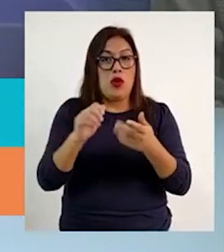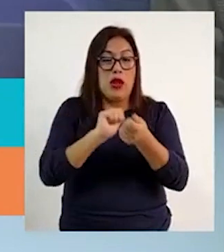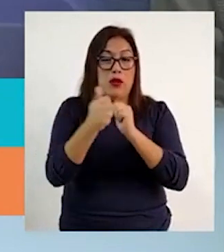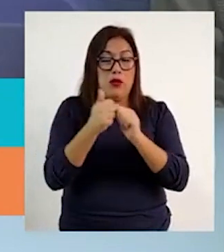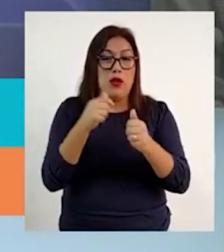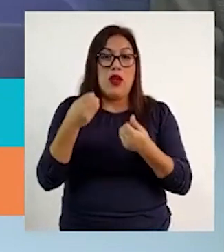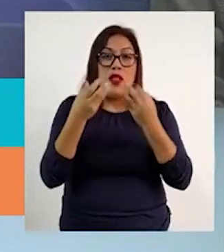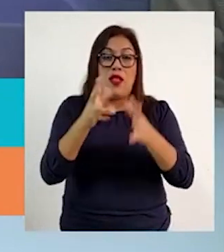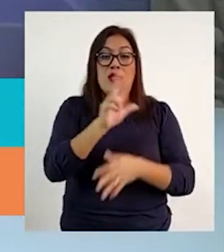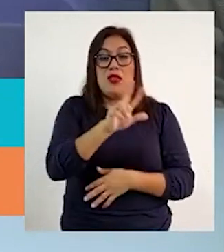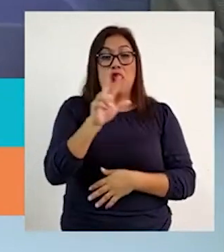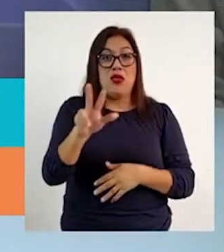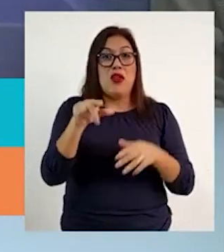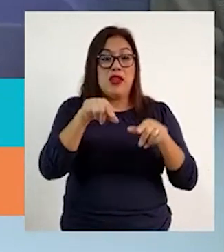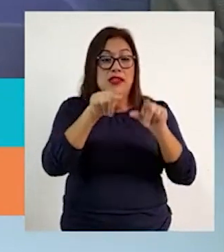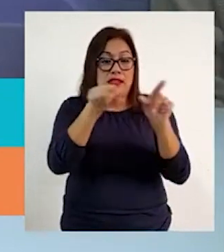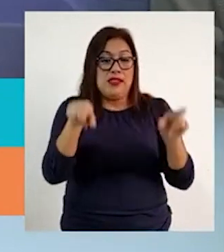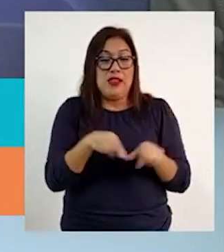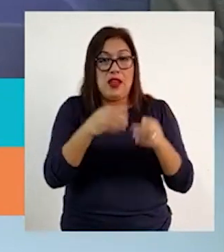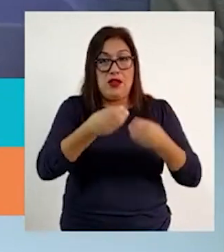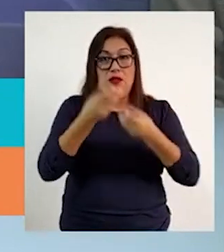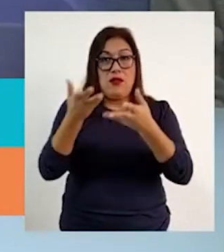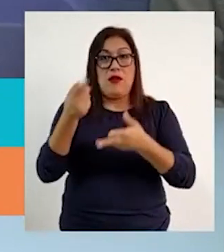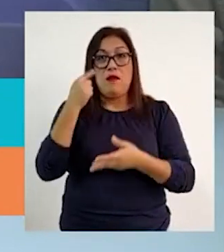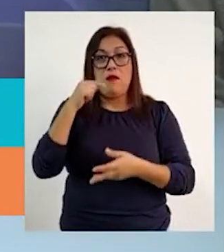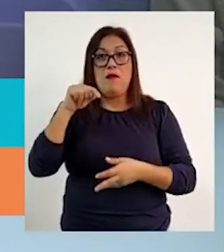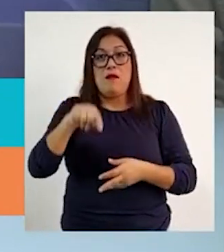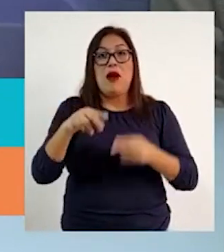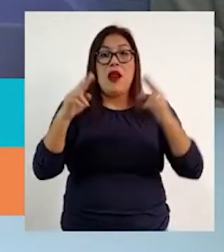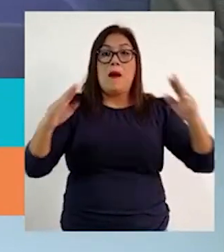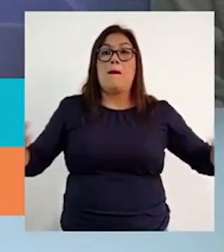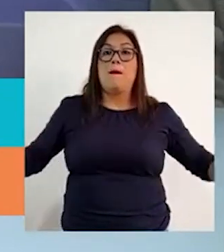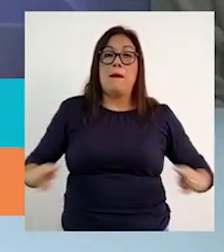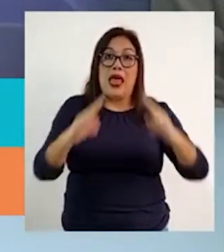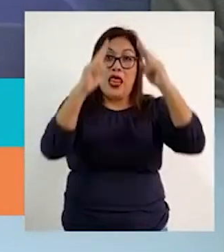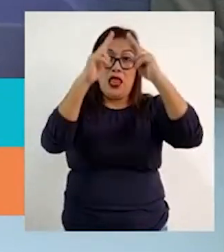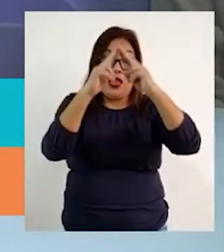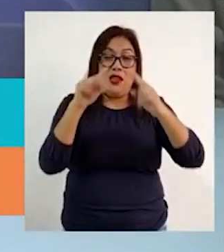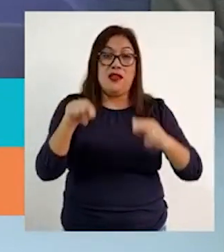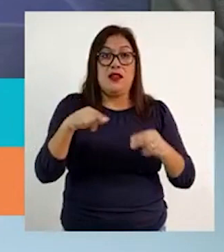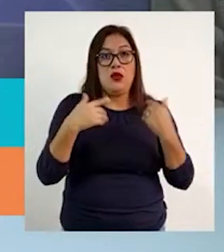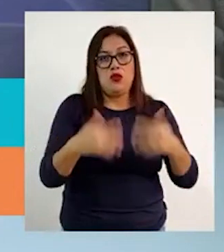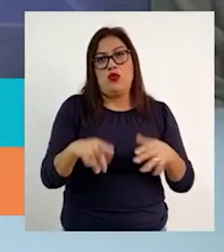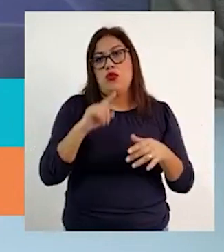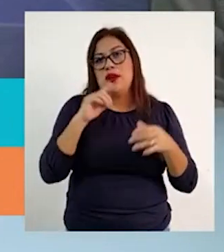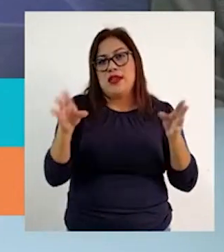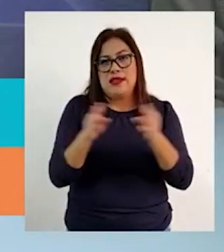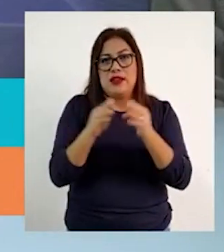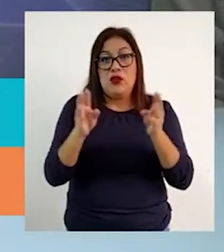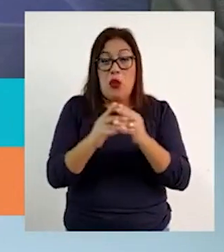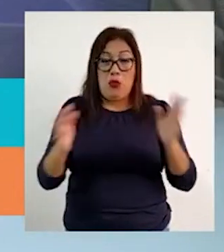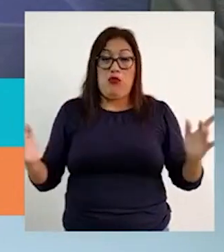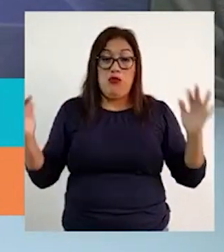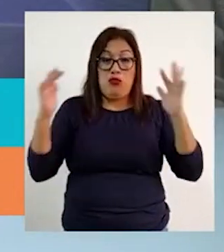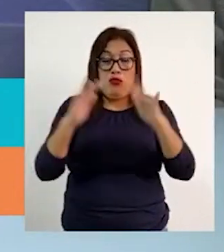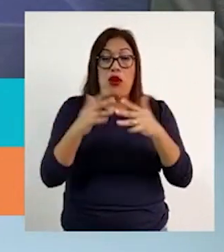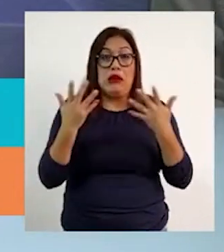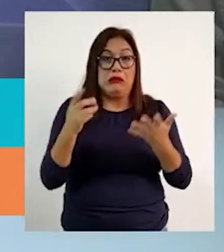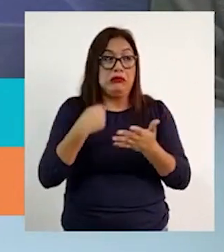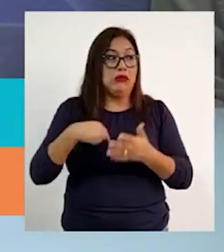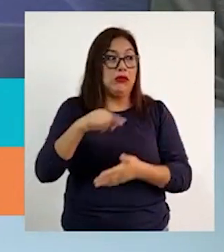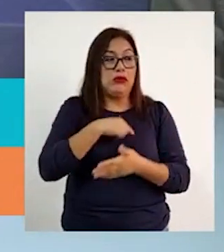33 cupos para París. Es un evento que estamos tratando de sacarlo adelante, como se